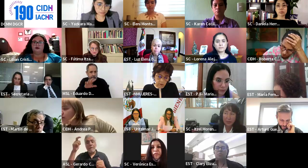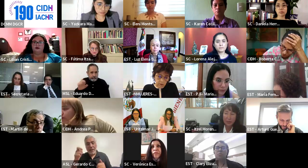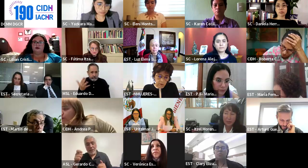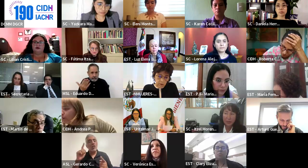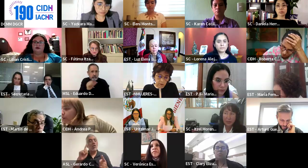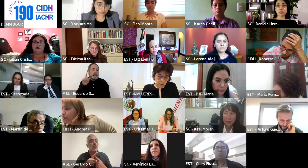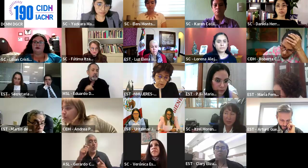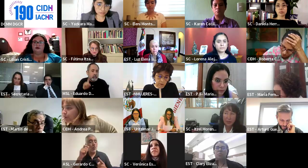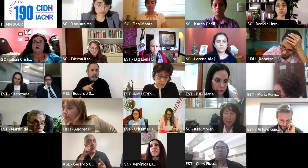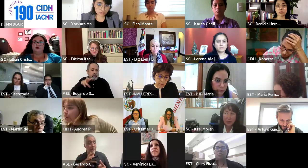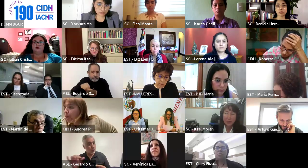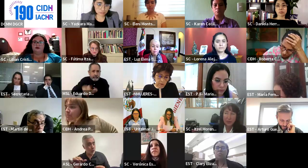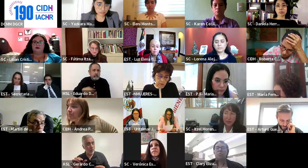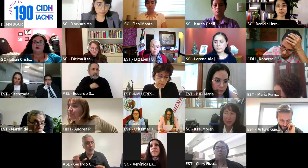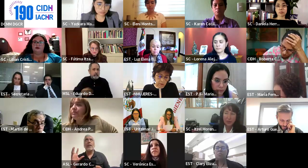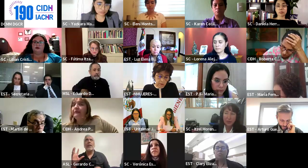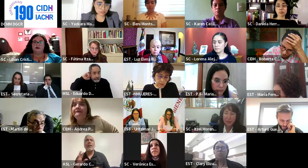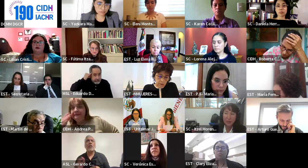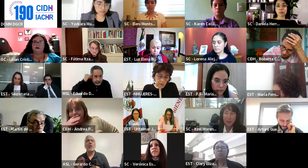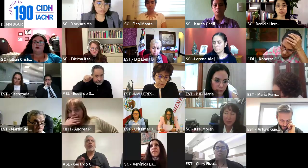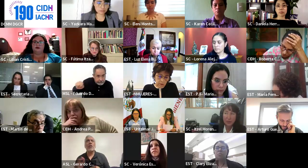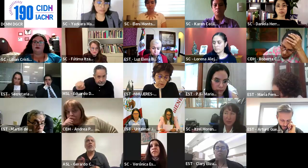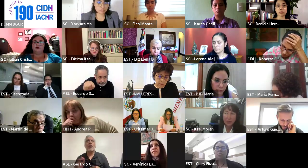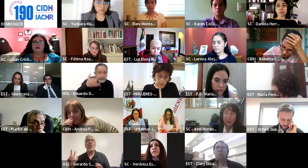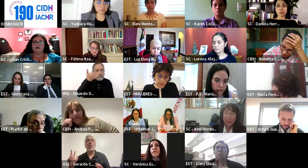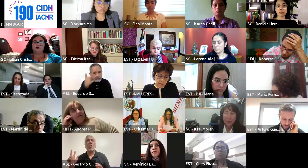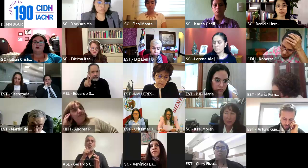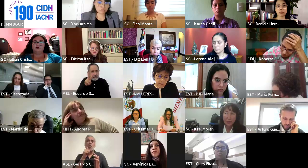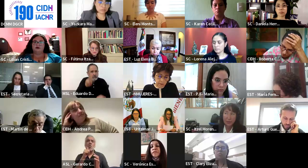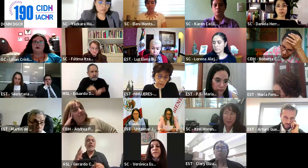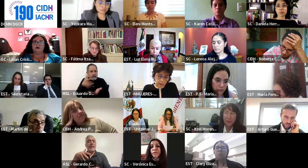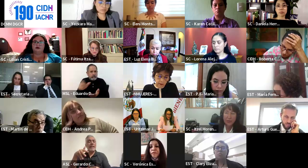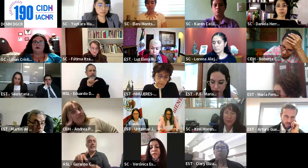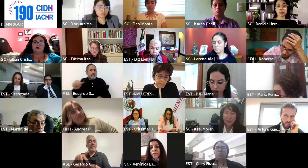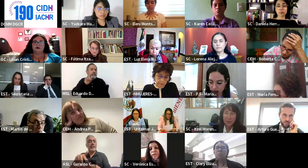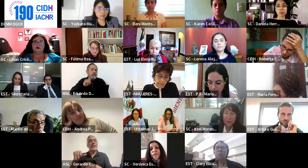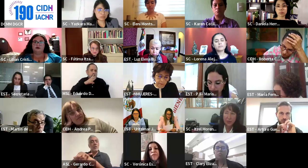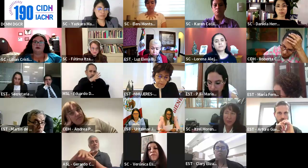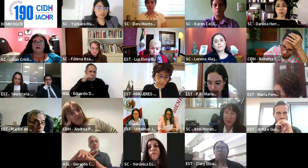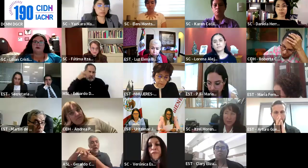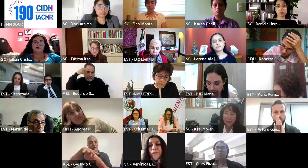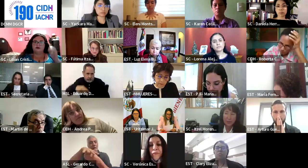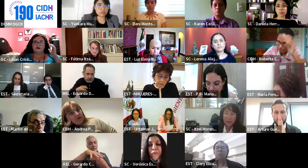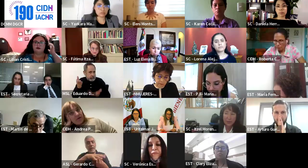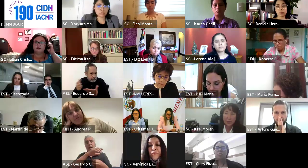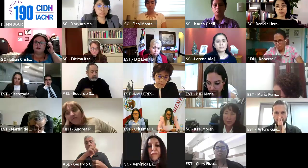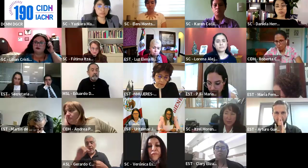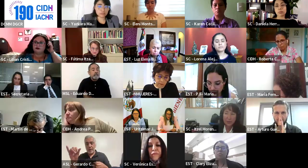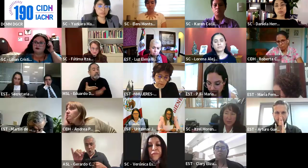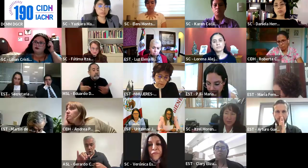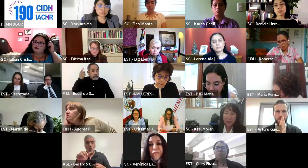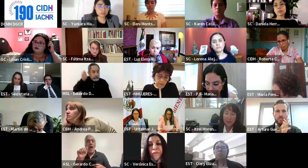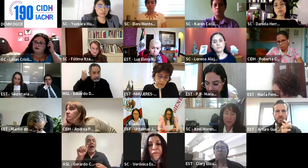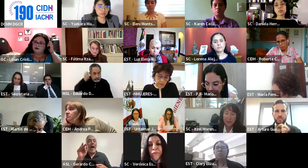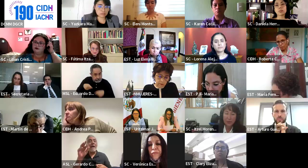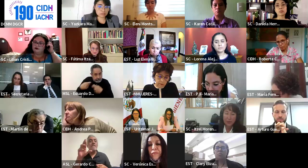665.550 mujeres en municipios indígenas y 2.010 a mujeres afromexicanas. Actualmente, la pensión beneficia